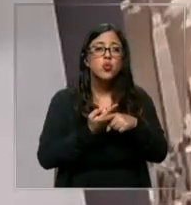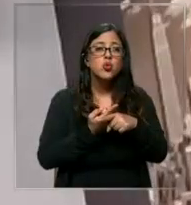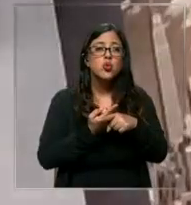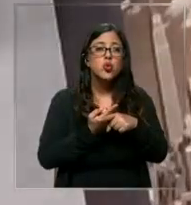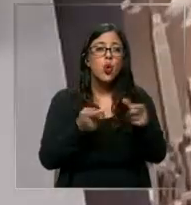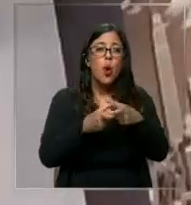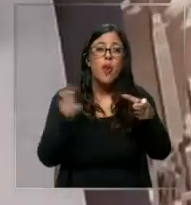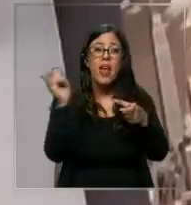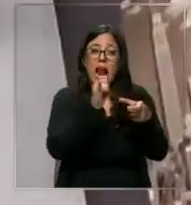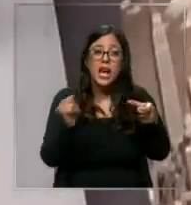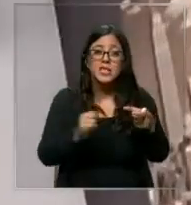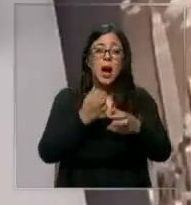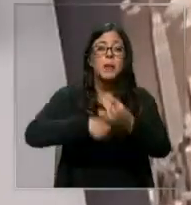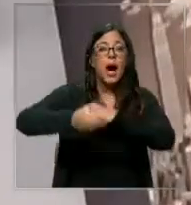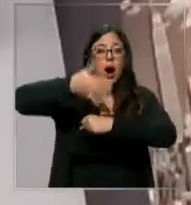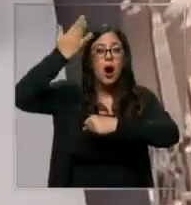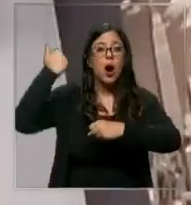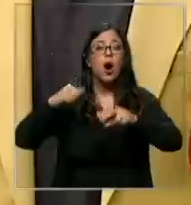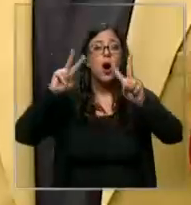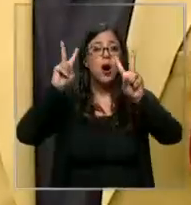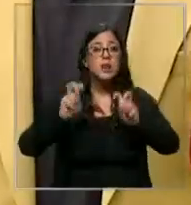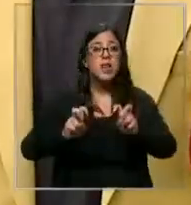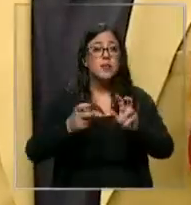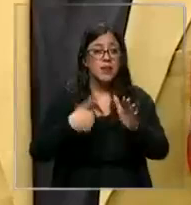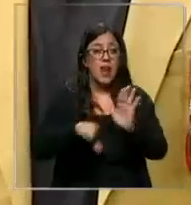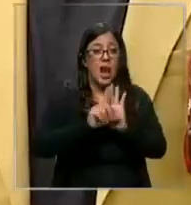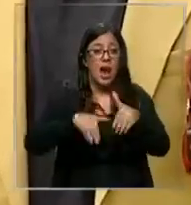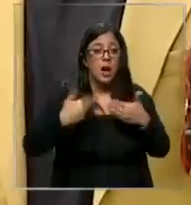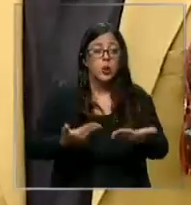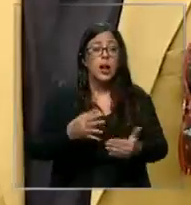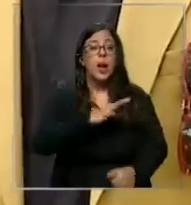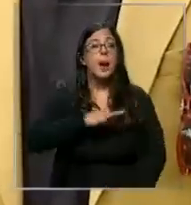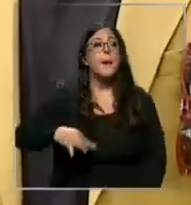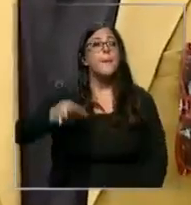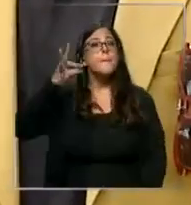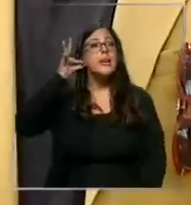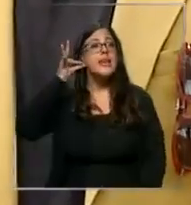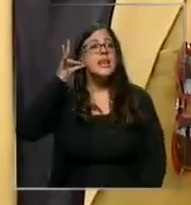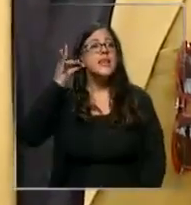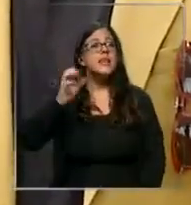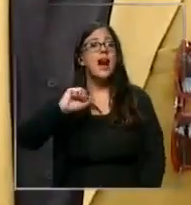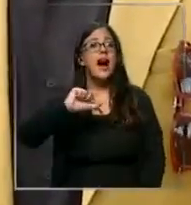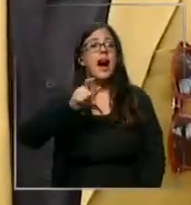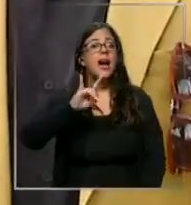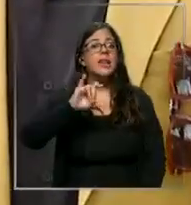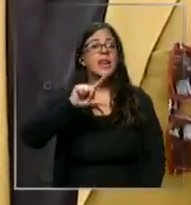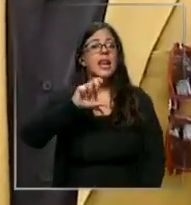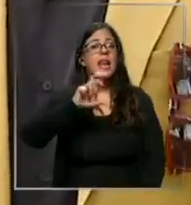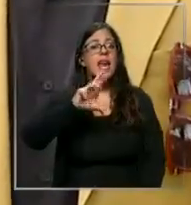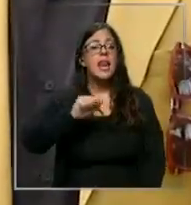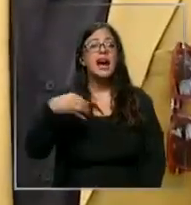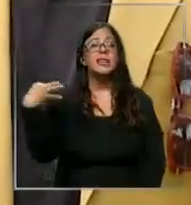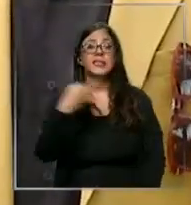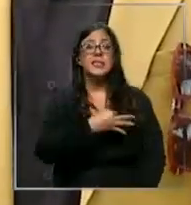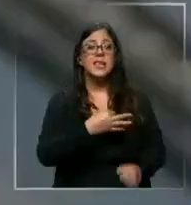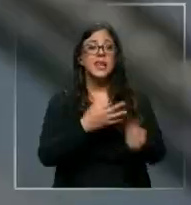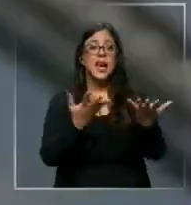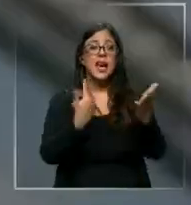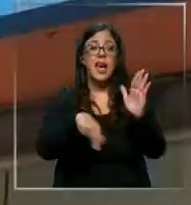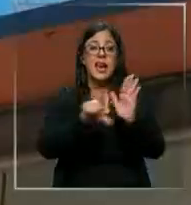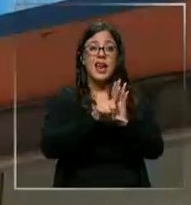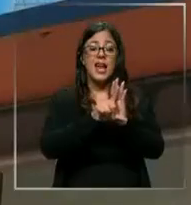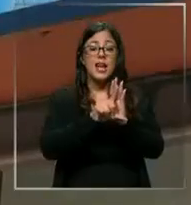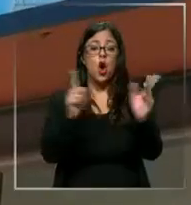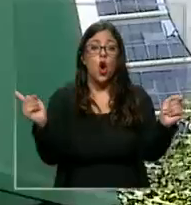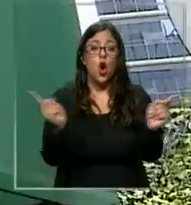durante largos años del marco legal vigente la ministra Aguilera anunció que la ley corta llegaría al congreso la última semana de marzo